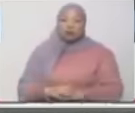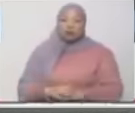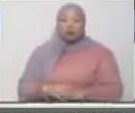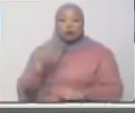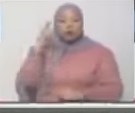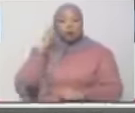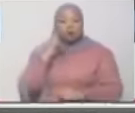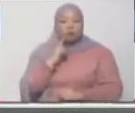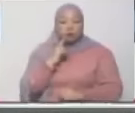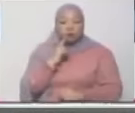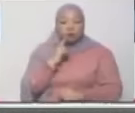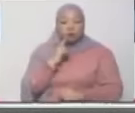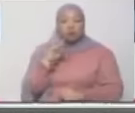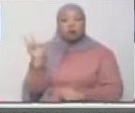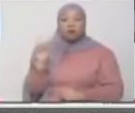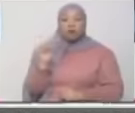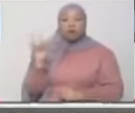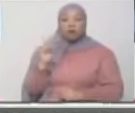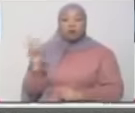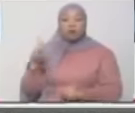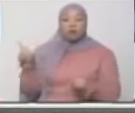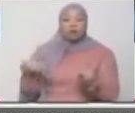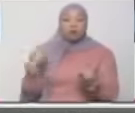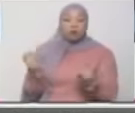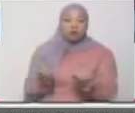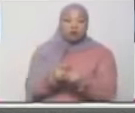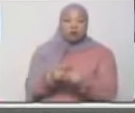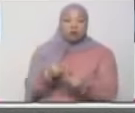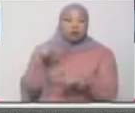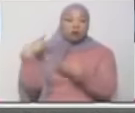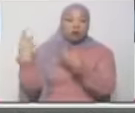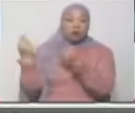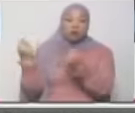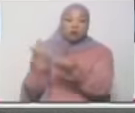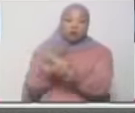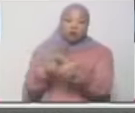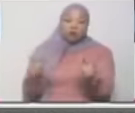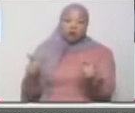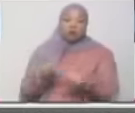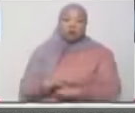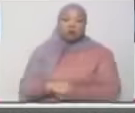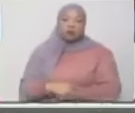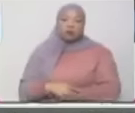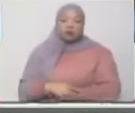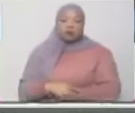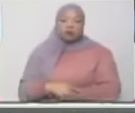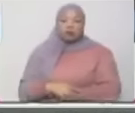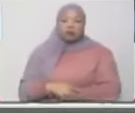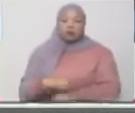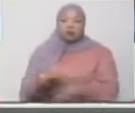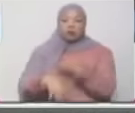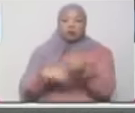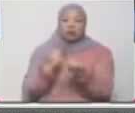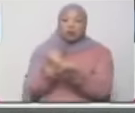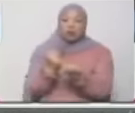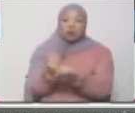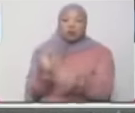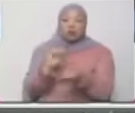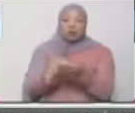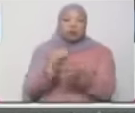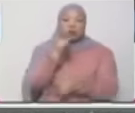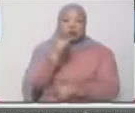Bolívar convirtió a Venezuela en el epicentro de la esperanza y la libertad. Y Chávez volvió a convertir